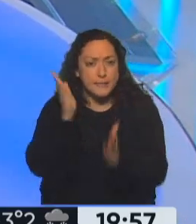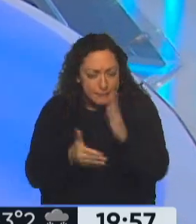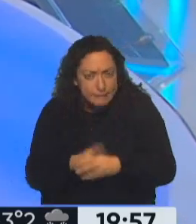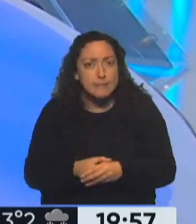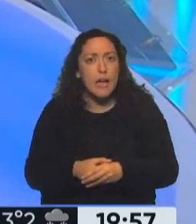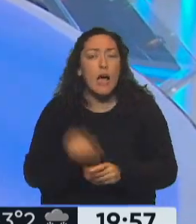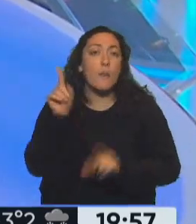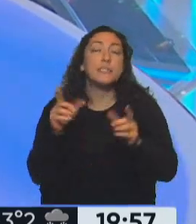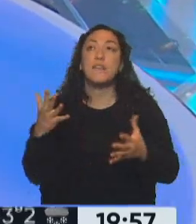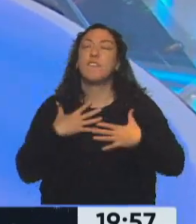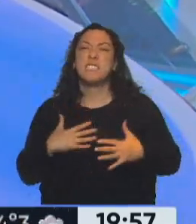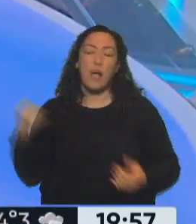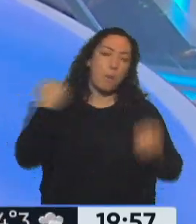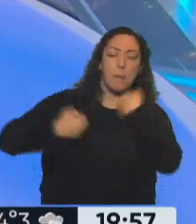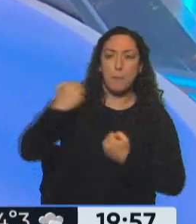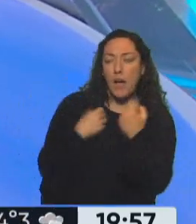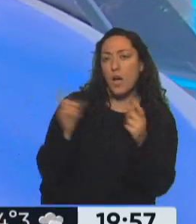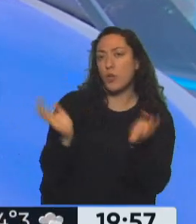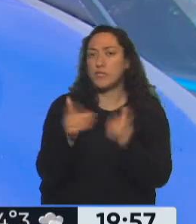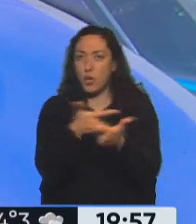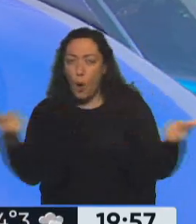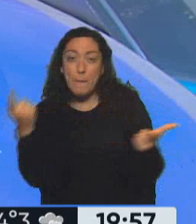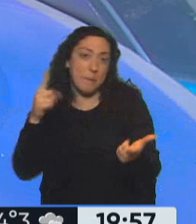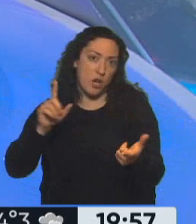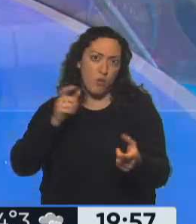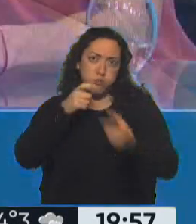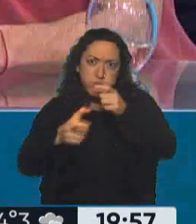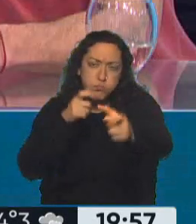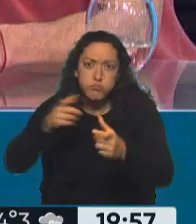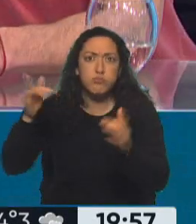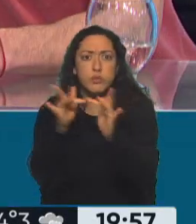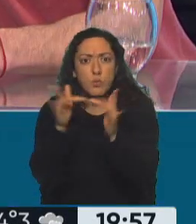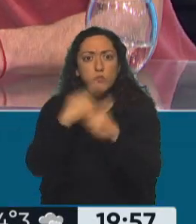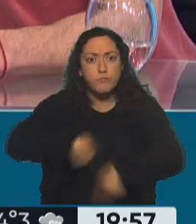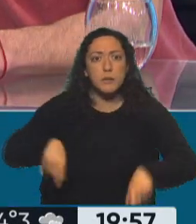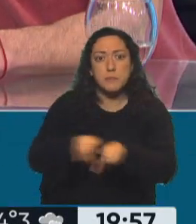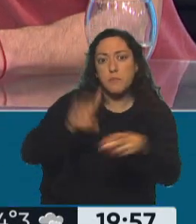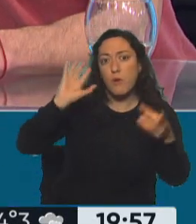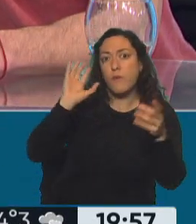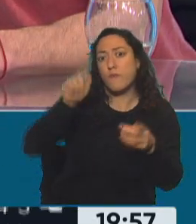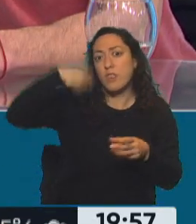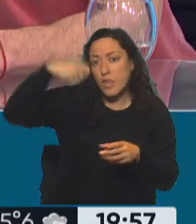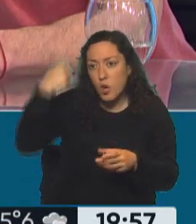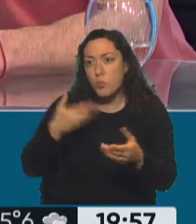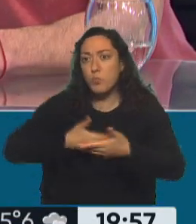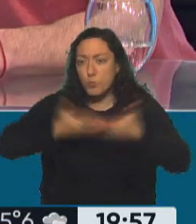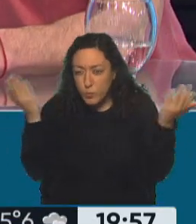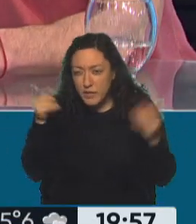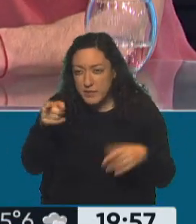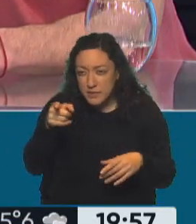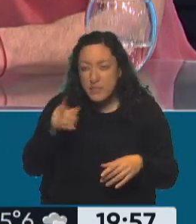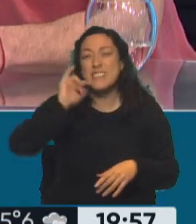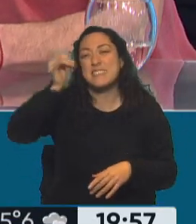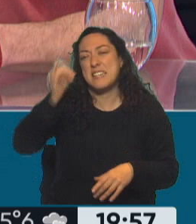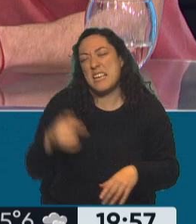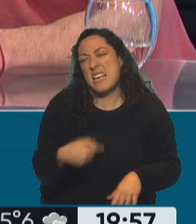es física la violencia, no es violencia, pero hay muchas agresiones. ¿Te pasó particularmente con este video que buena pregunta. publicaste? Sí, igual a mí es